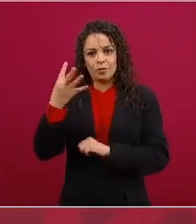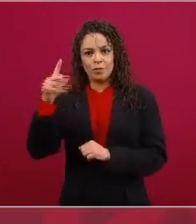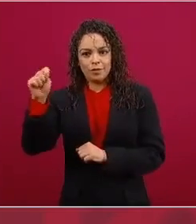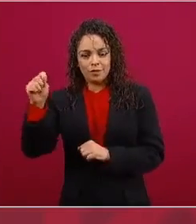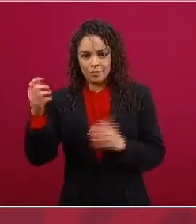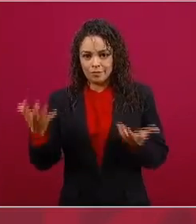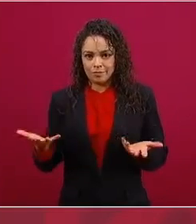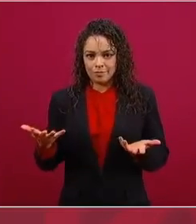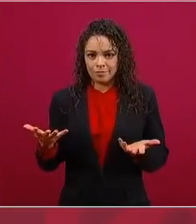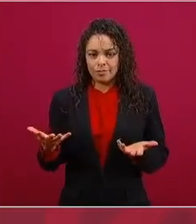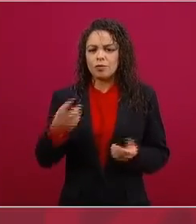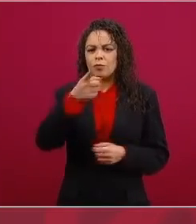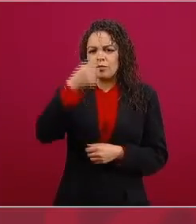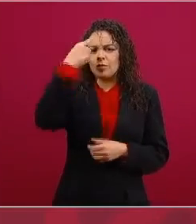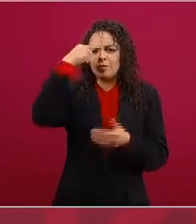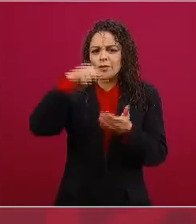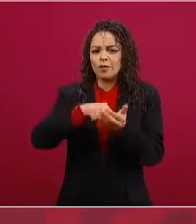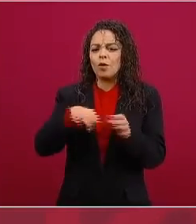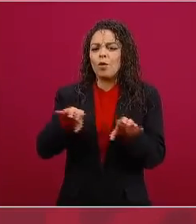los que